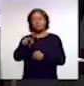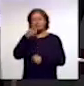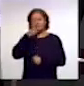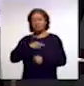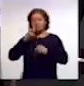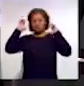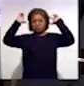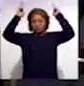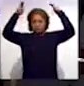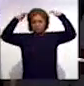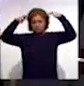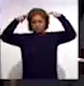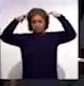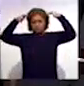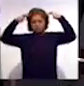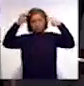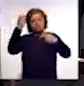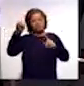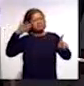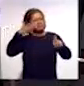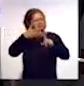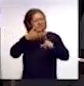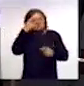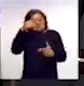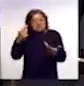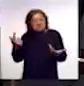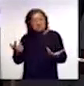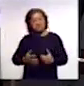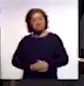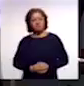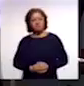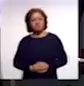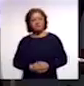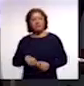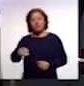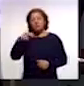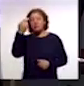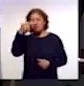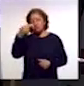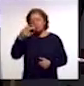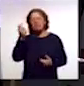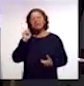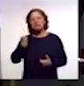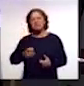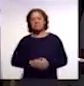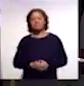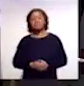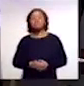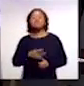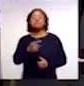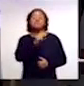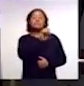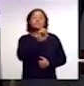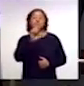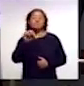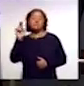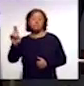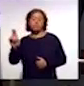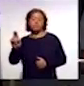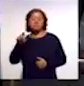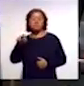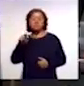objetivo de coronarse con este nombre team universe bueno tinín universe es un certamen de belleza con